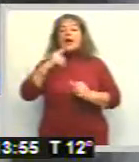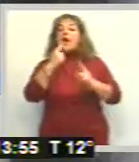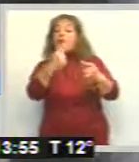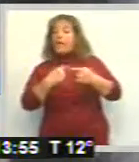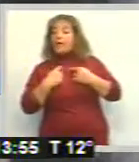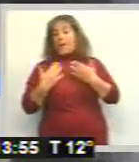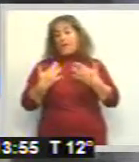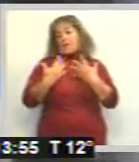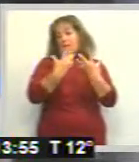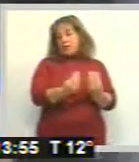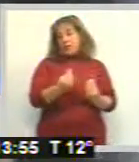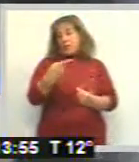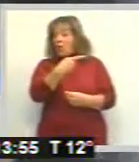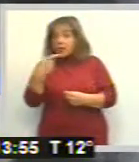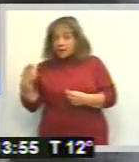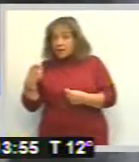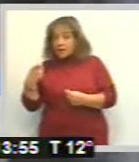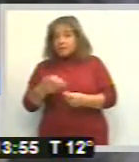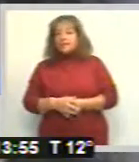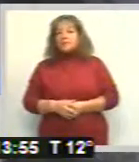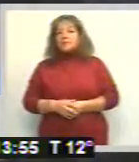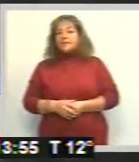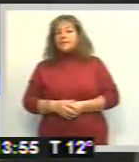dar. ¿Todas las semanas lo van a hacer?